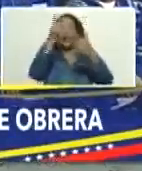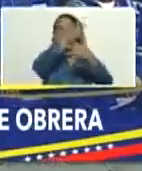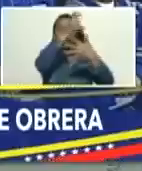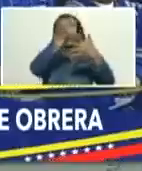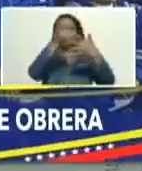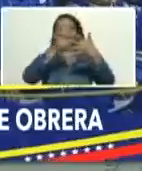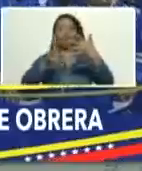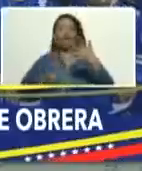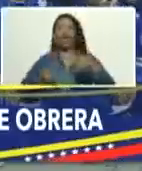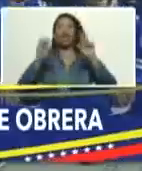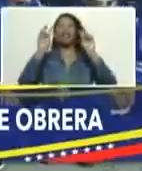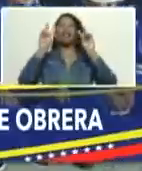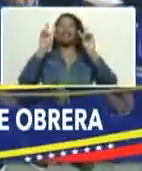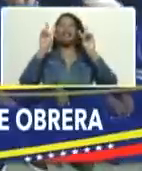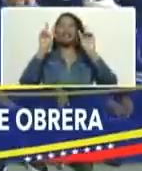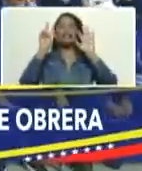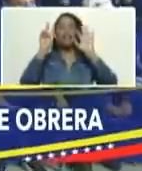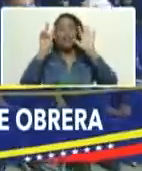Las 7 líneas